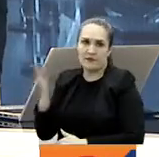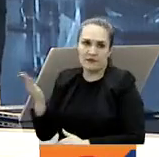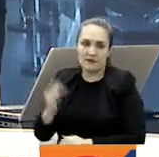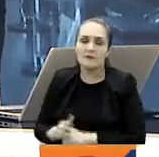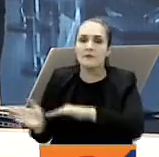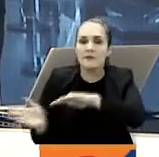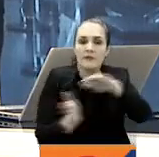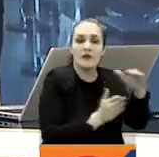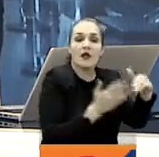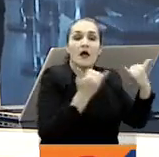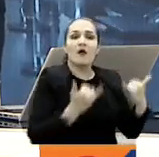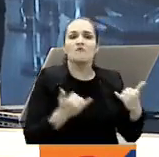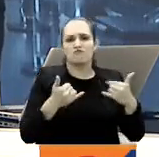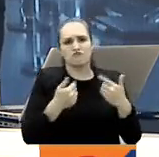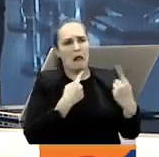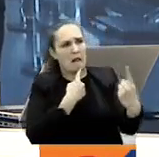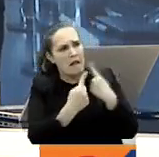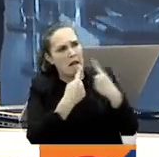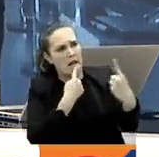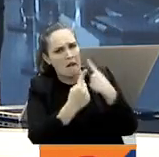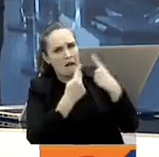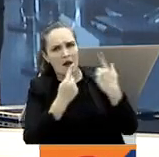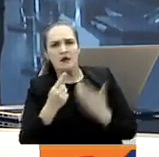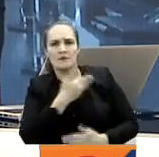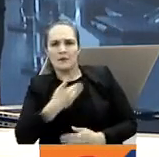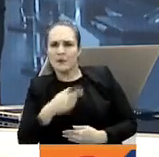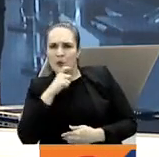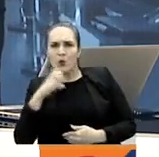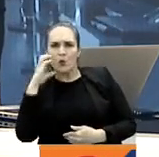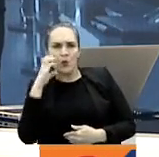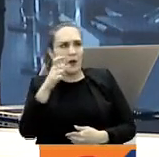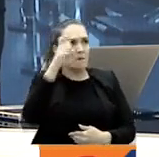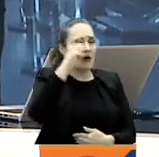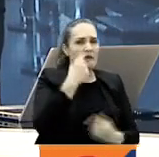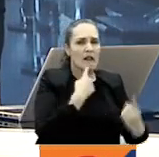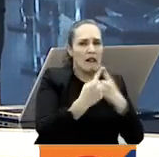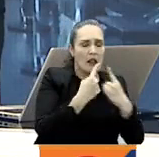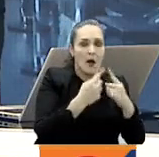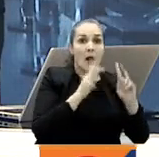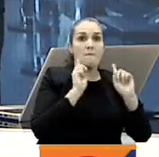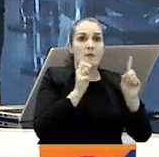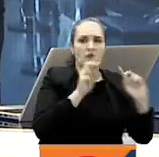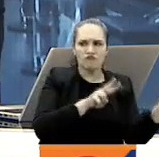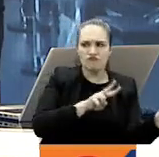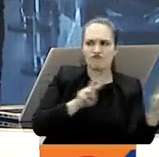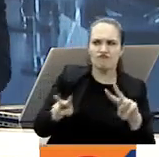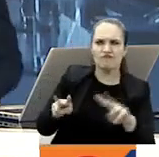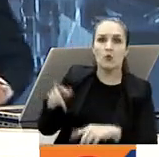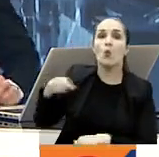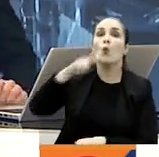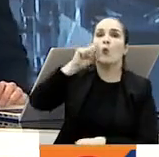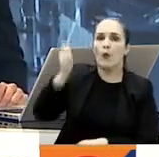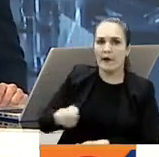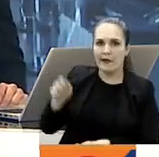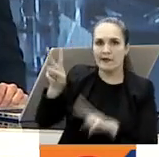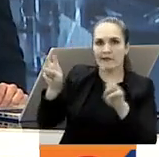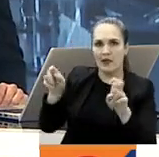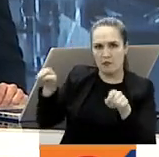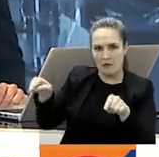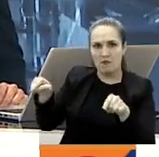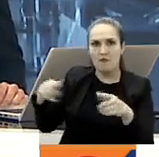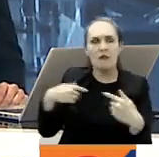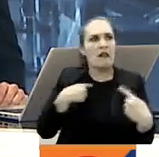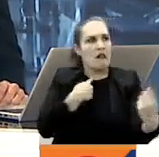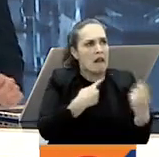el encuentro entre bailén y duque ocurre en medio de la conmoción mundial por la invasión rusa a ucrania y tras la inesperada visita de